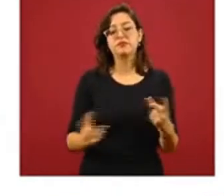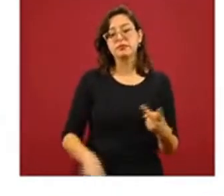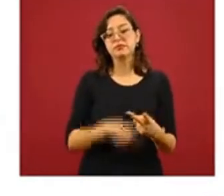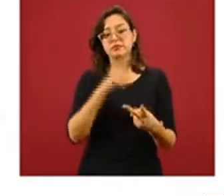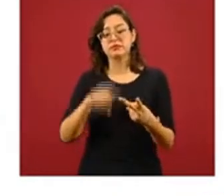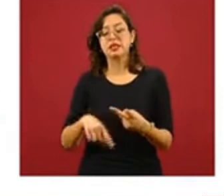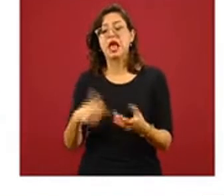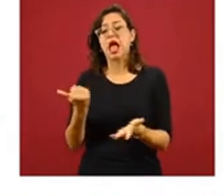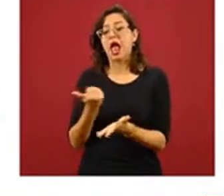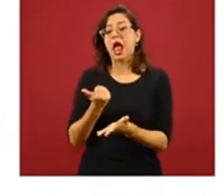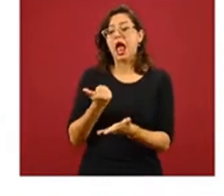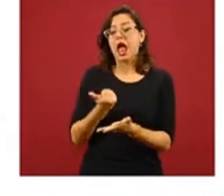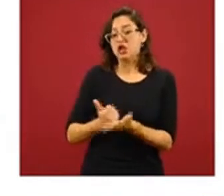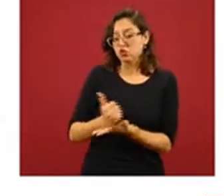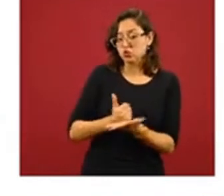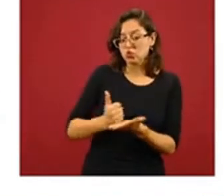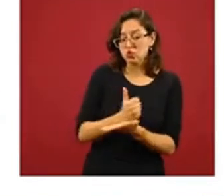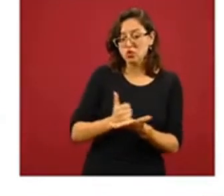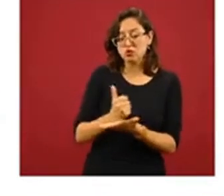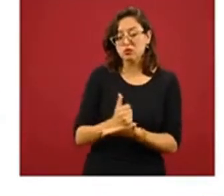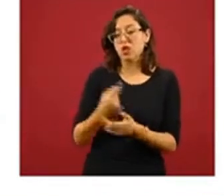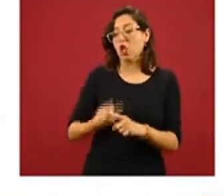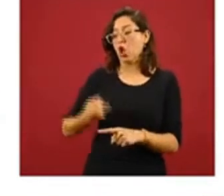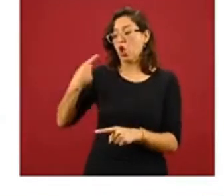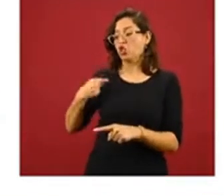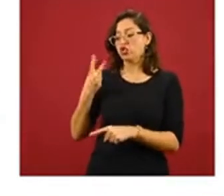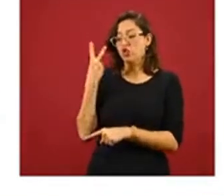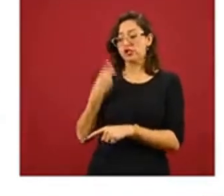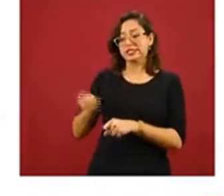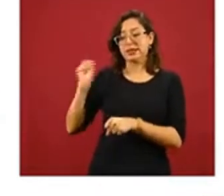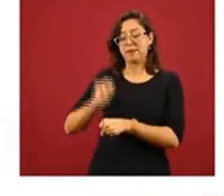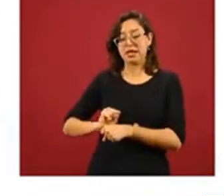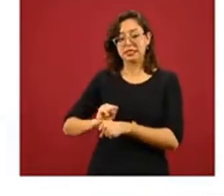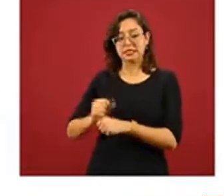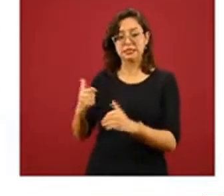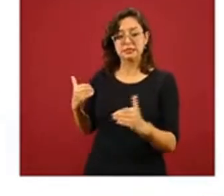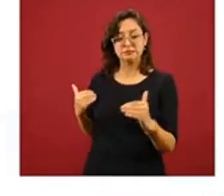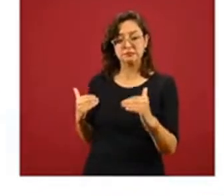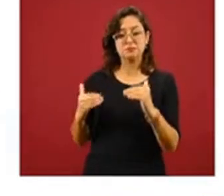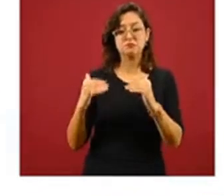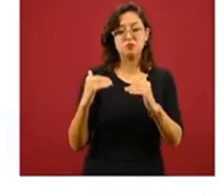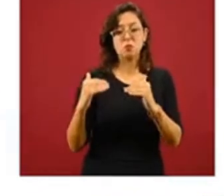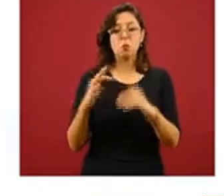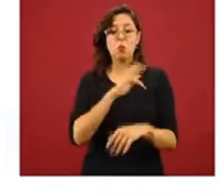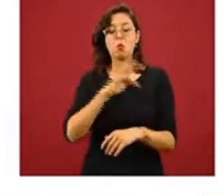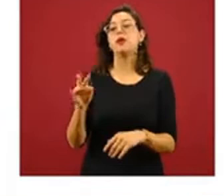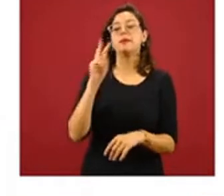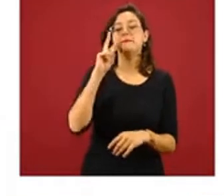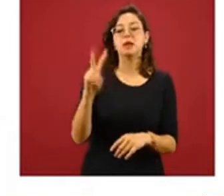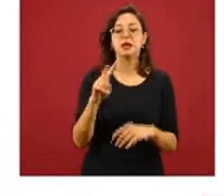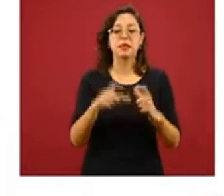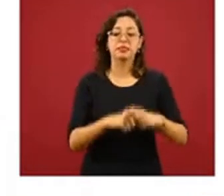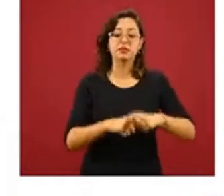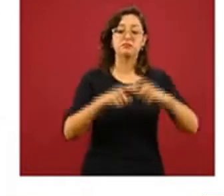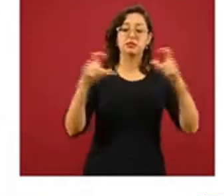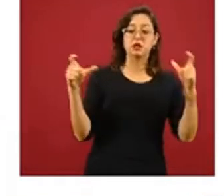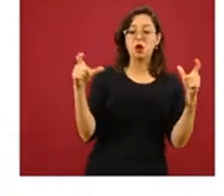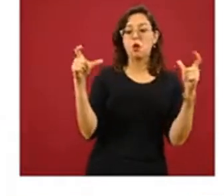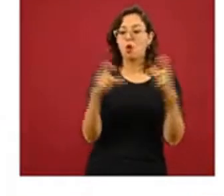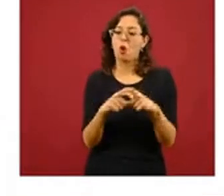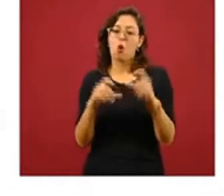azules podemos ver cómo se encontraban hace 2 semanas, por lo tanto podemos distinguir si se incrementó, disminuyó o